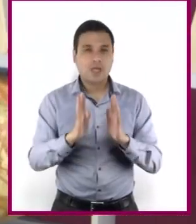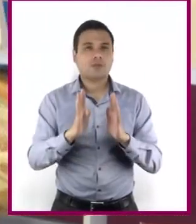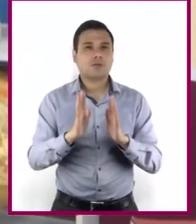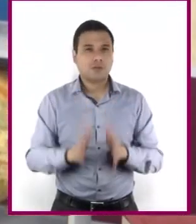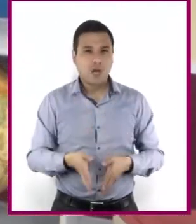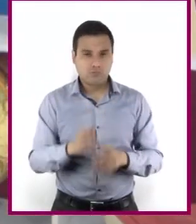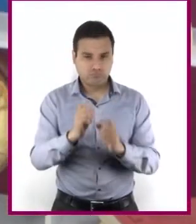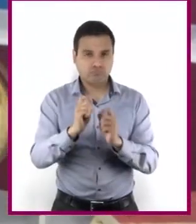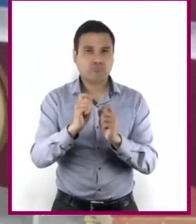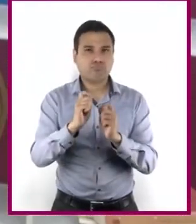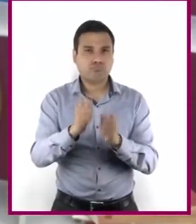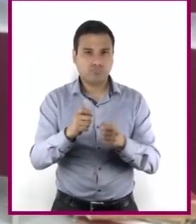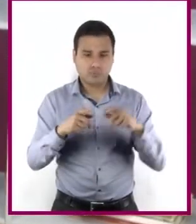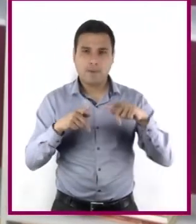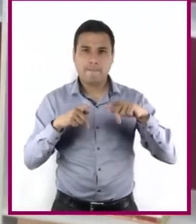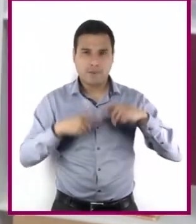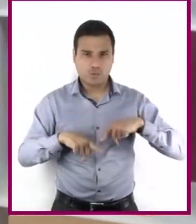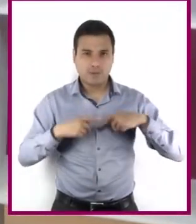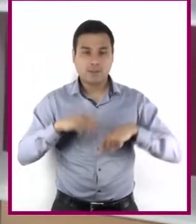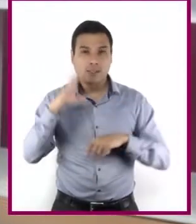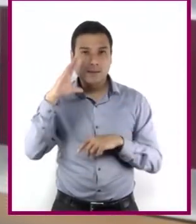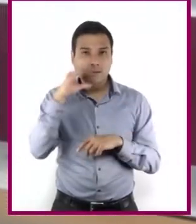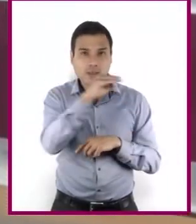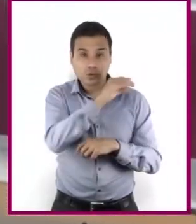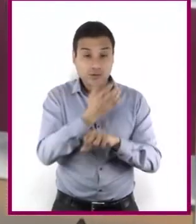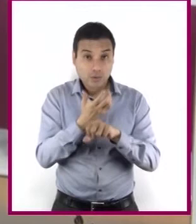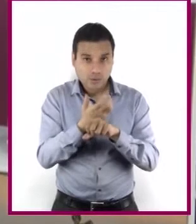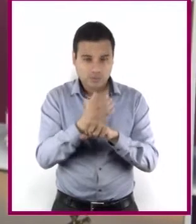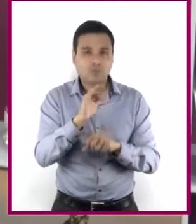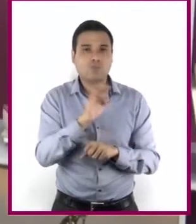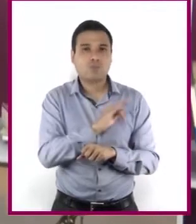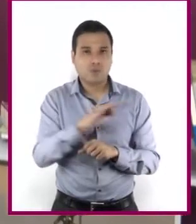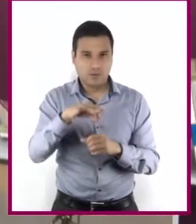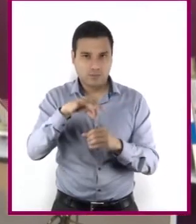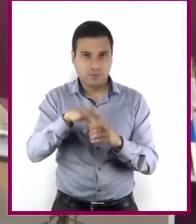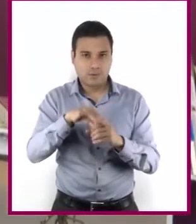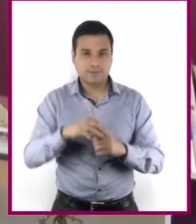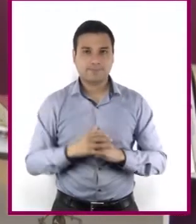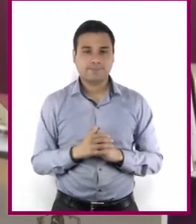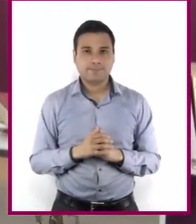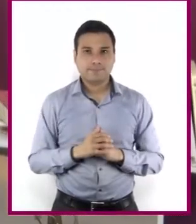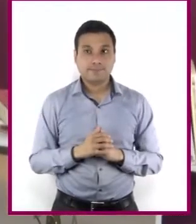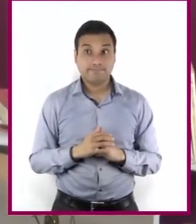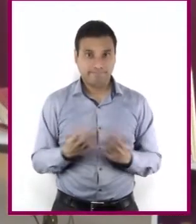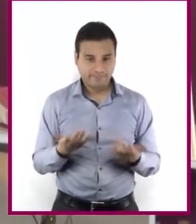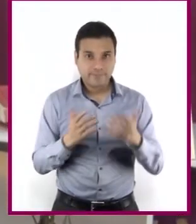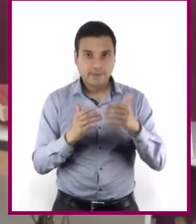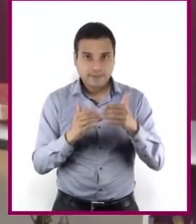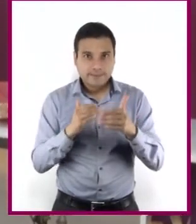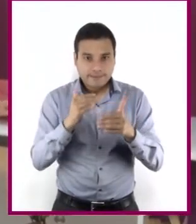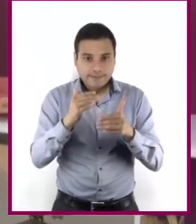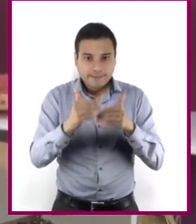de votar a las personas de color en los Estados Unidos. A pesar de los avances,